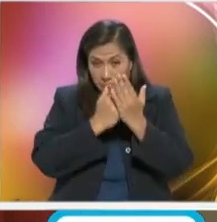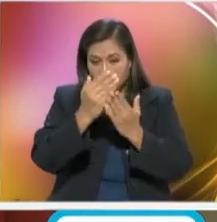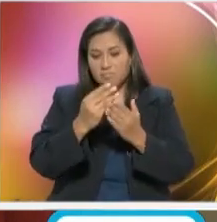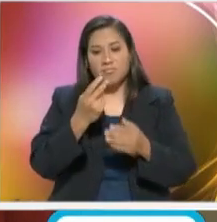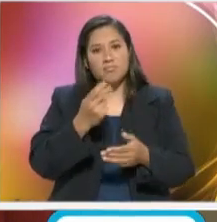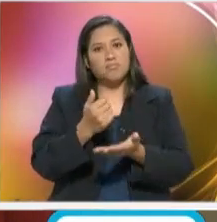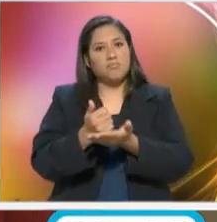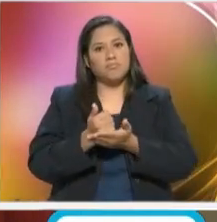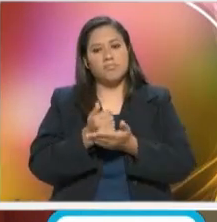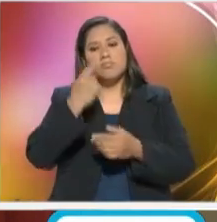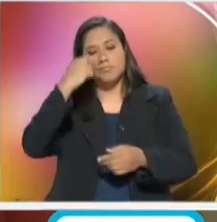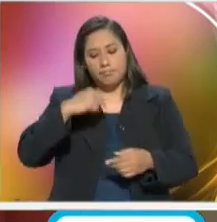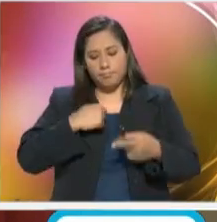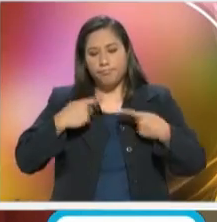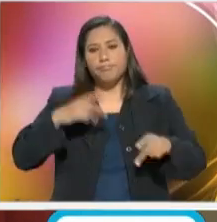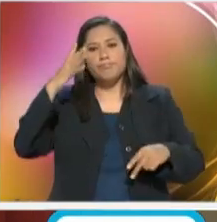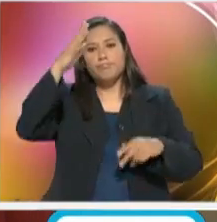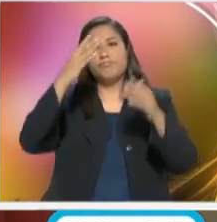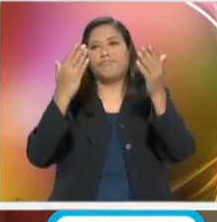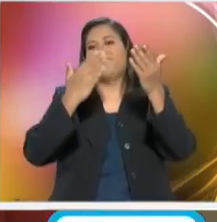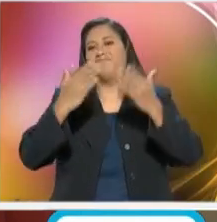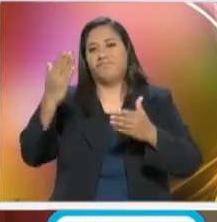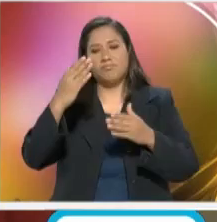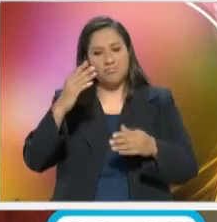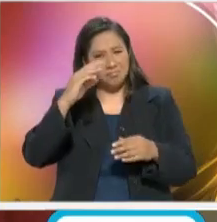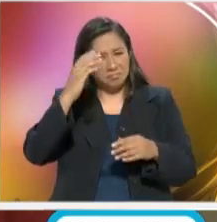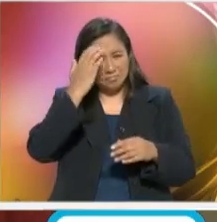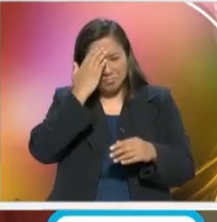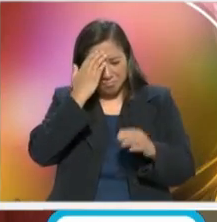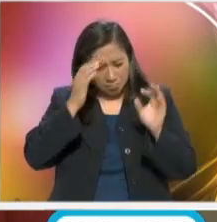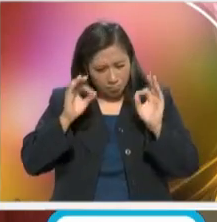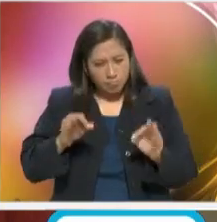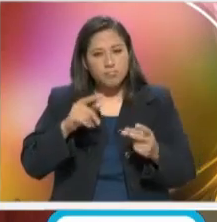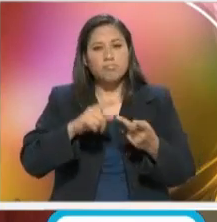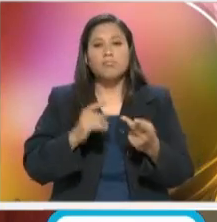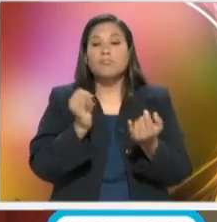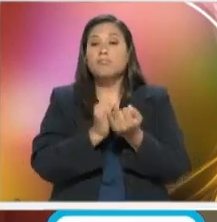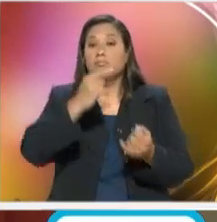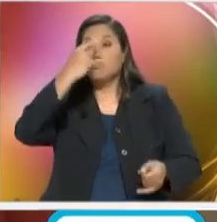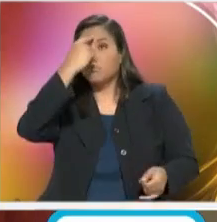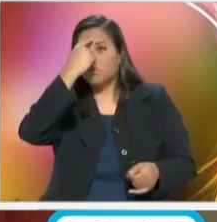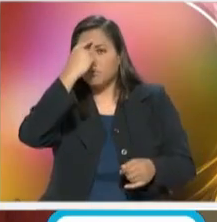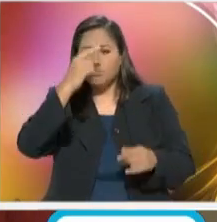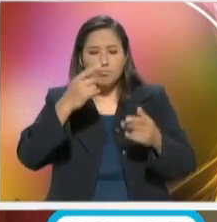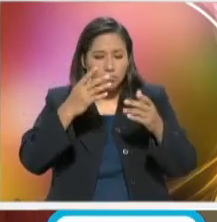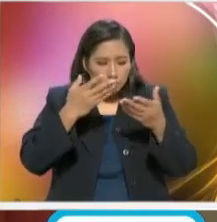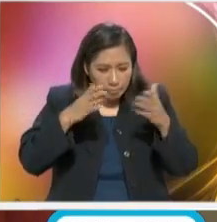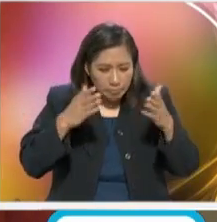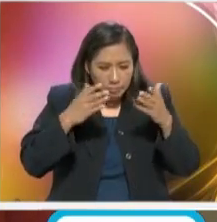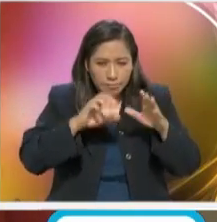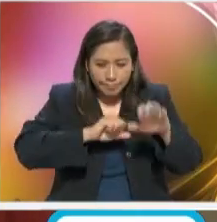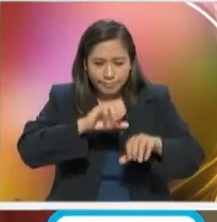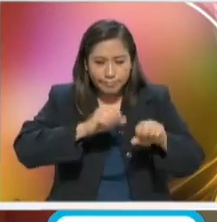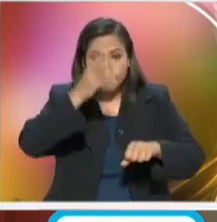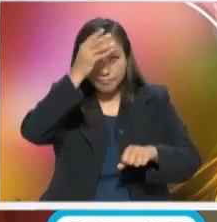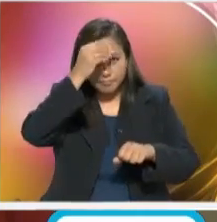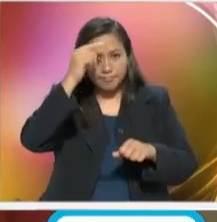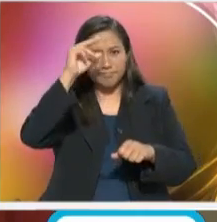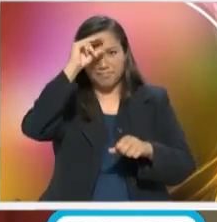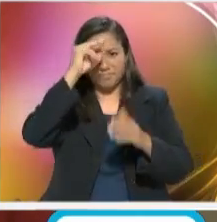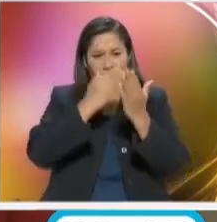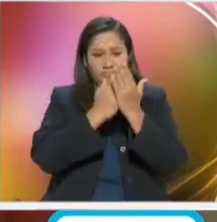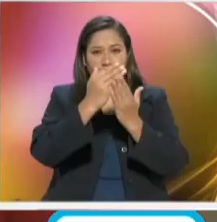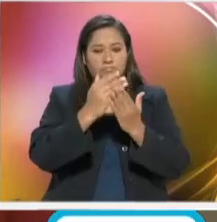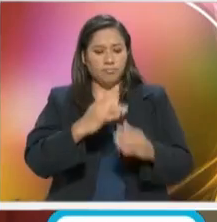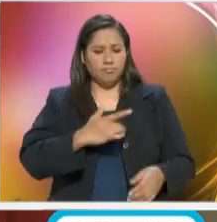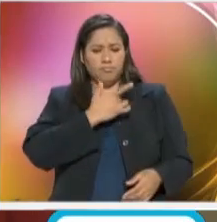transformarnos y superarnos como seres humanos en todo el conocimiento y la facilitación del conocimiento a nivel intelectual,